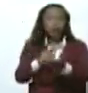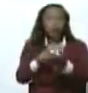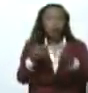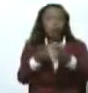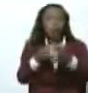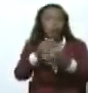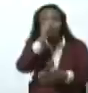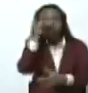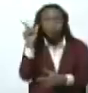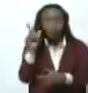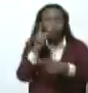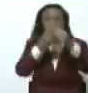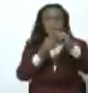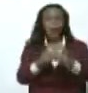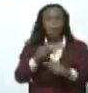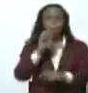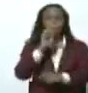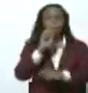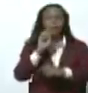suma